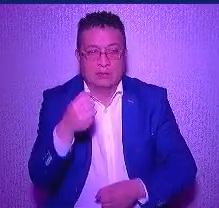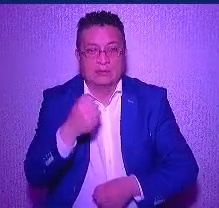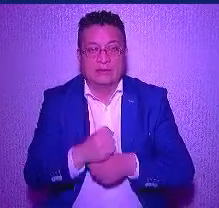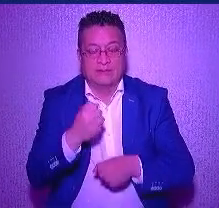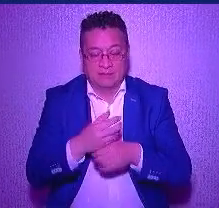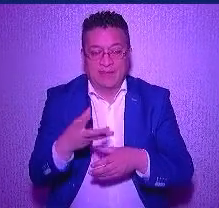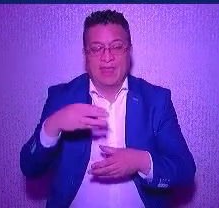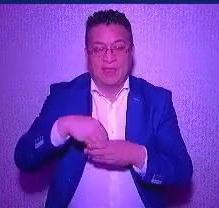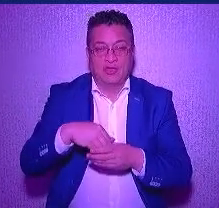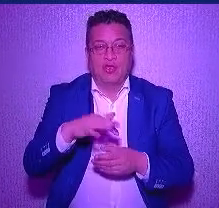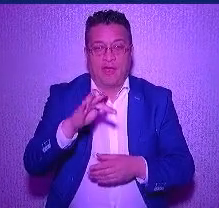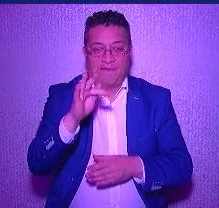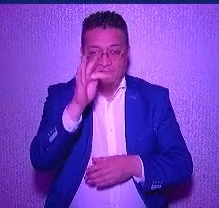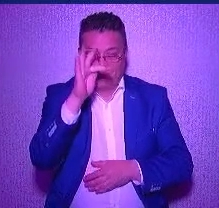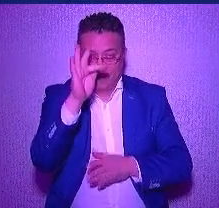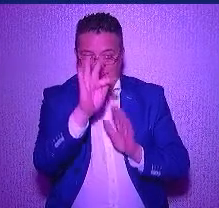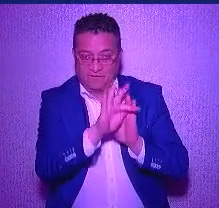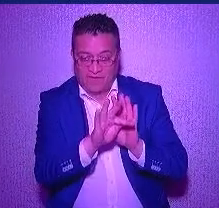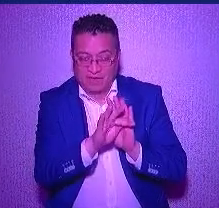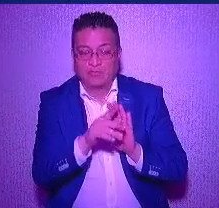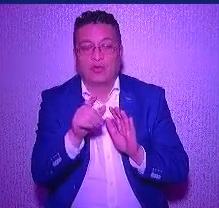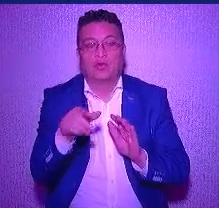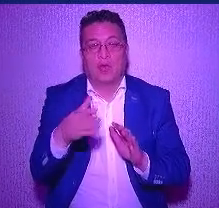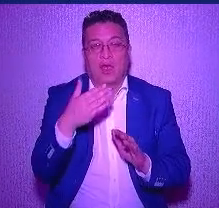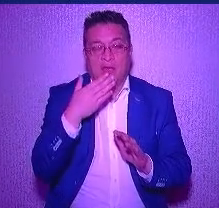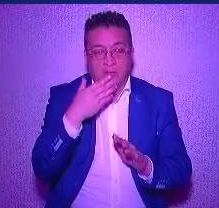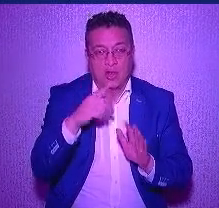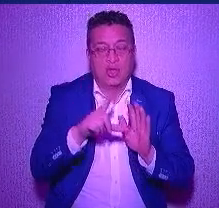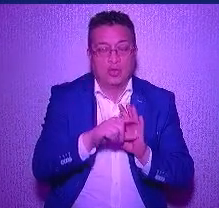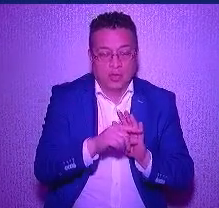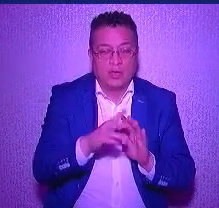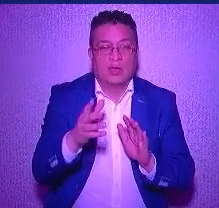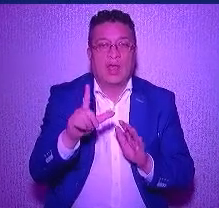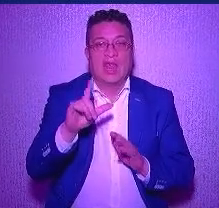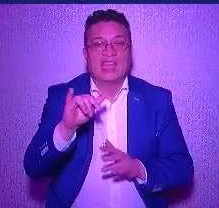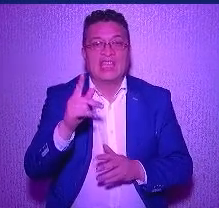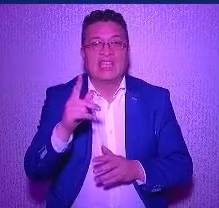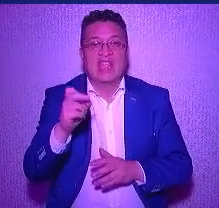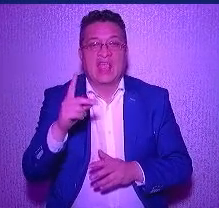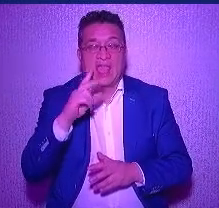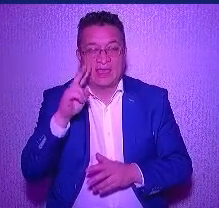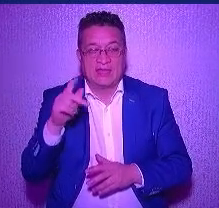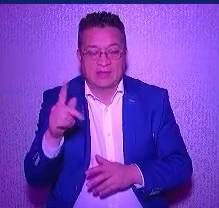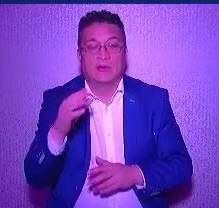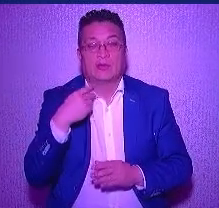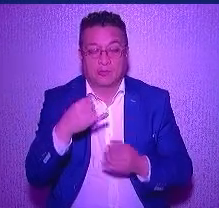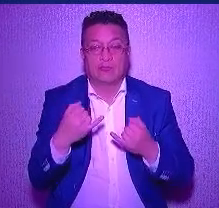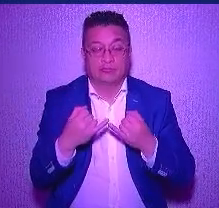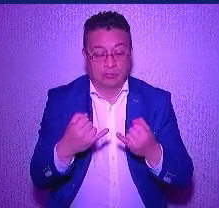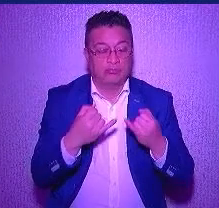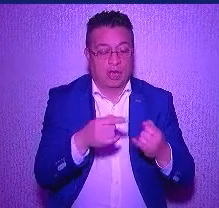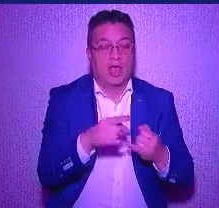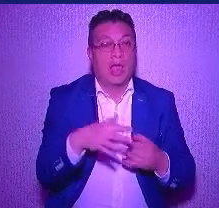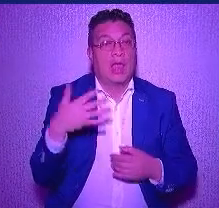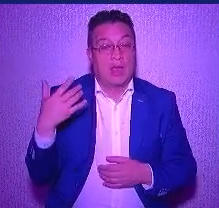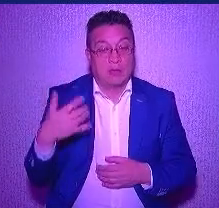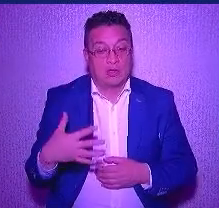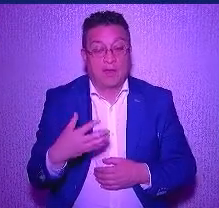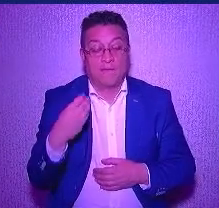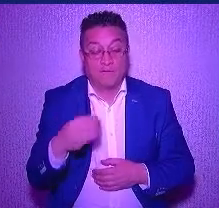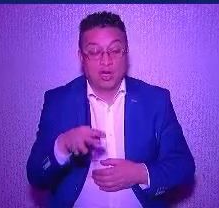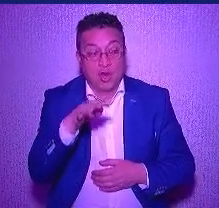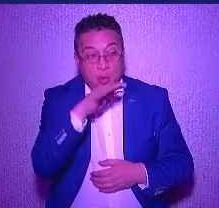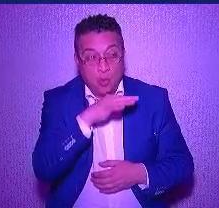Facebook están trabajando dentro de YouTube están trabajando dentro de linkedin piensen la exposición de Data es algo importante el buen uso de la